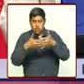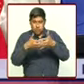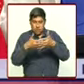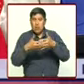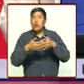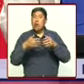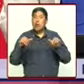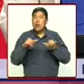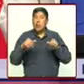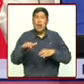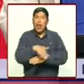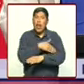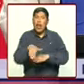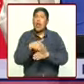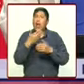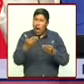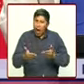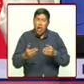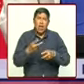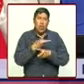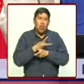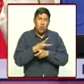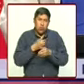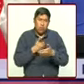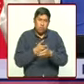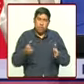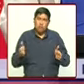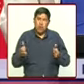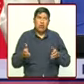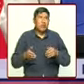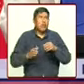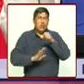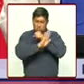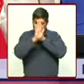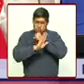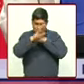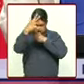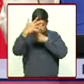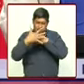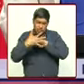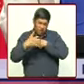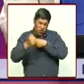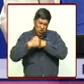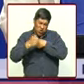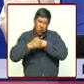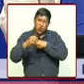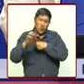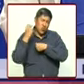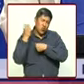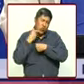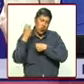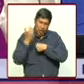también hay cuartos antibombas, hay cubículos antibombas. Uh-huh.